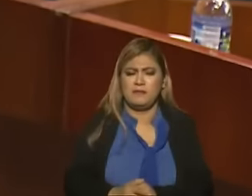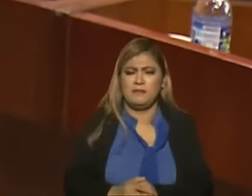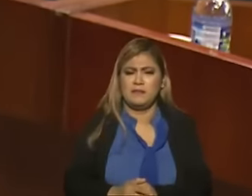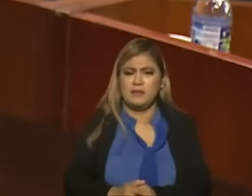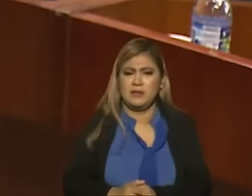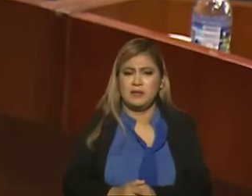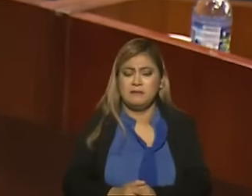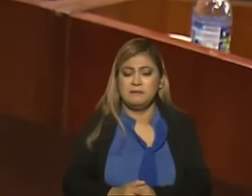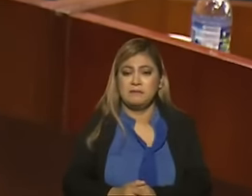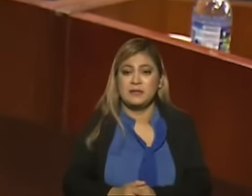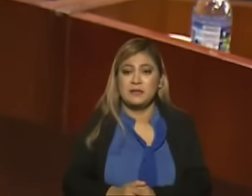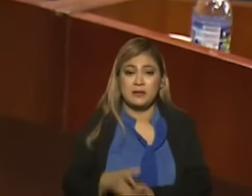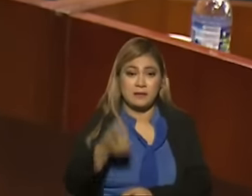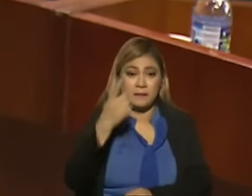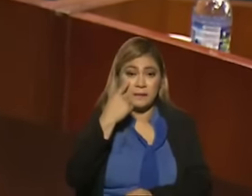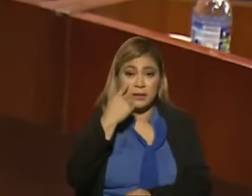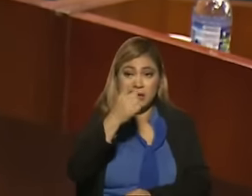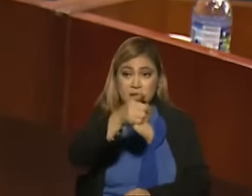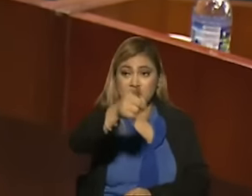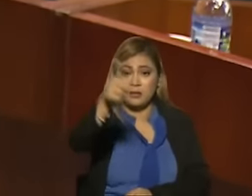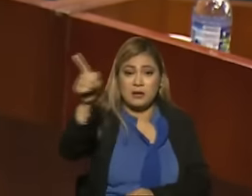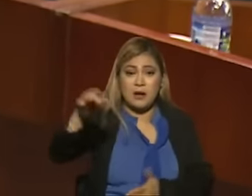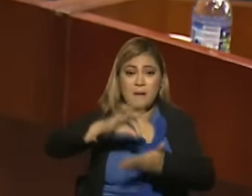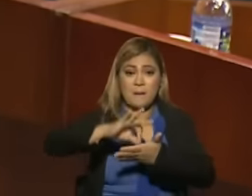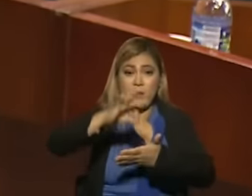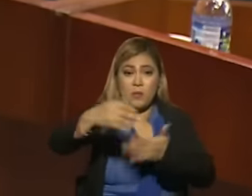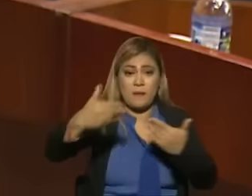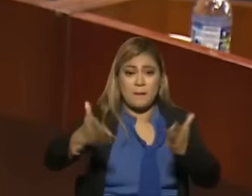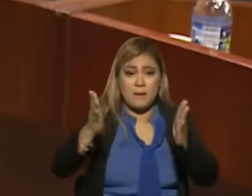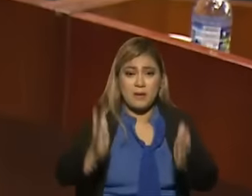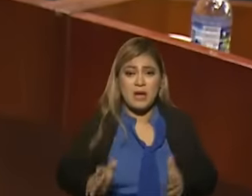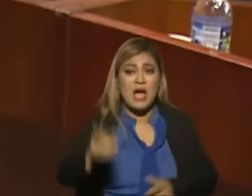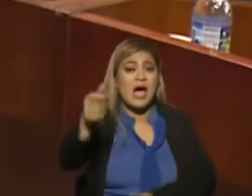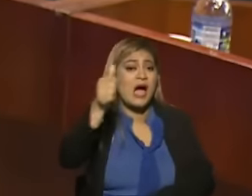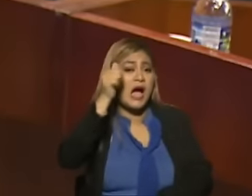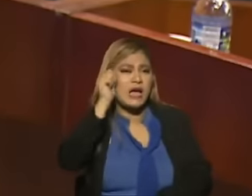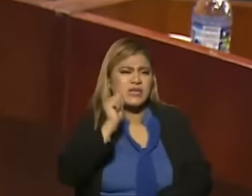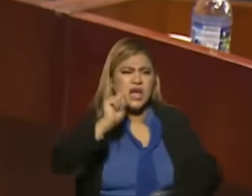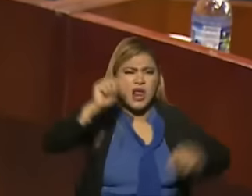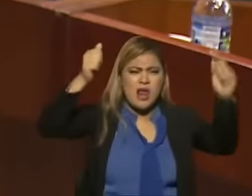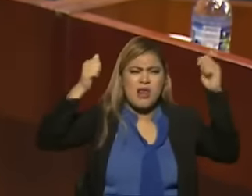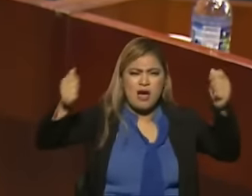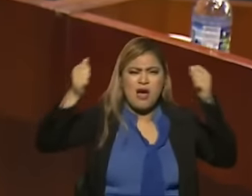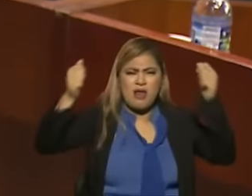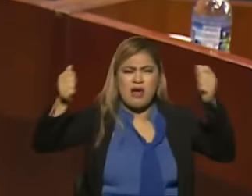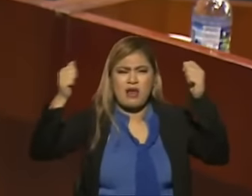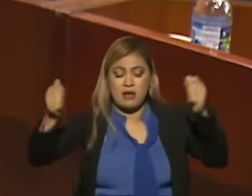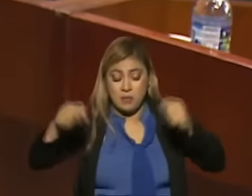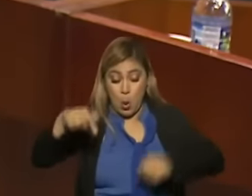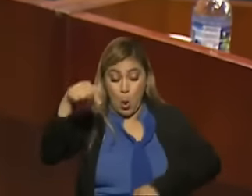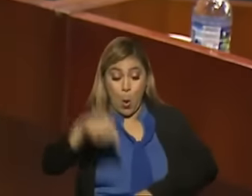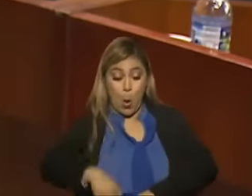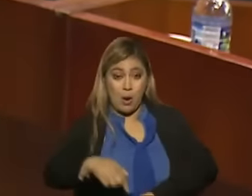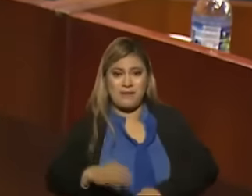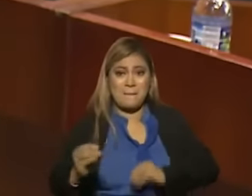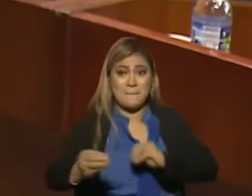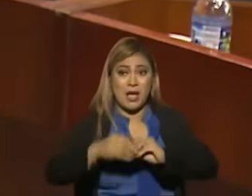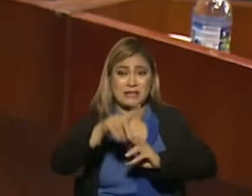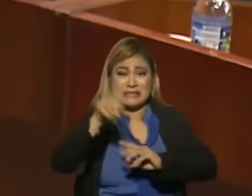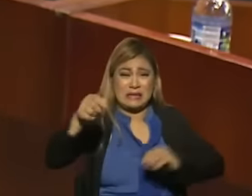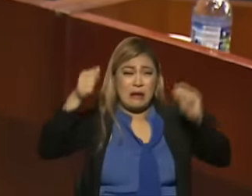fue abatido el día de ayer y que seguramente será abatido el día de hoy, no se siente consultado. No se siente